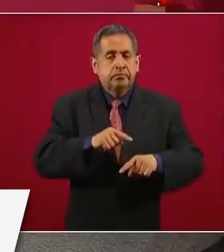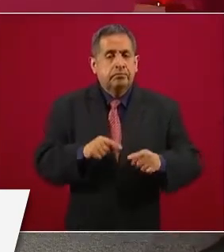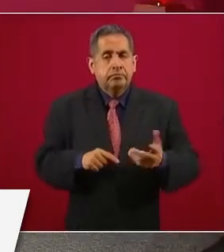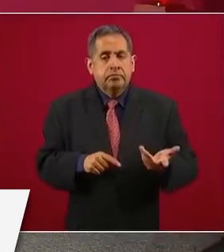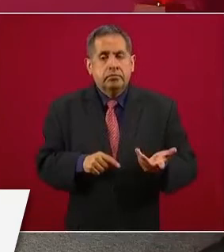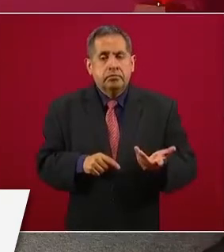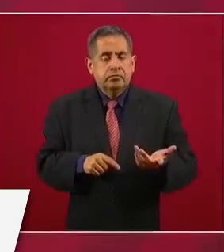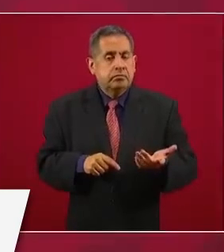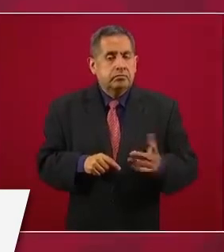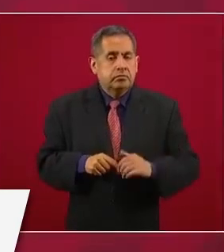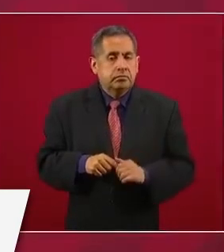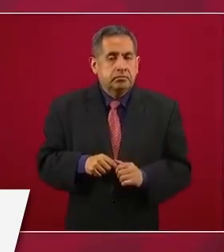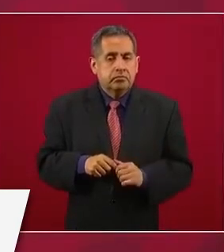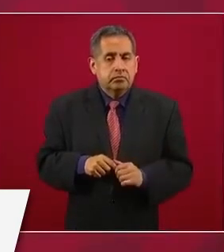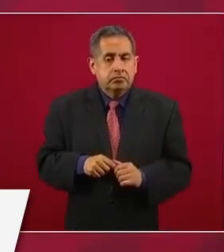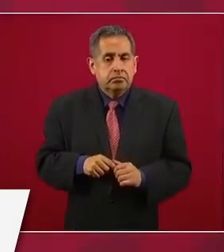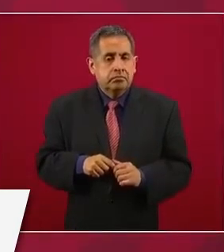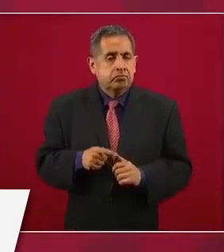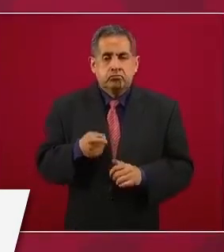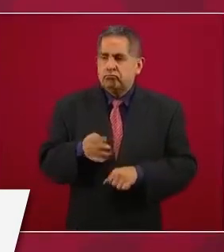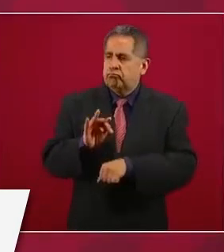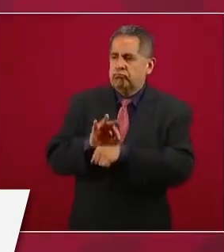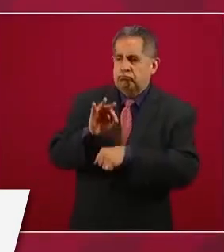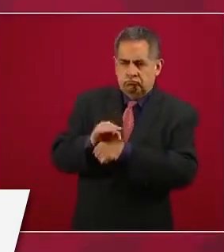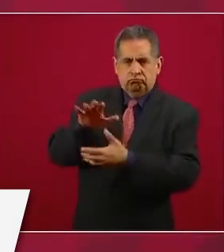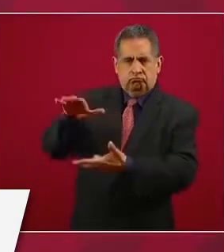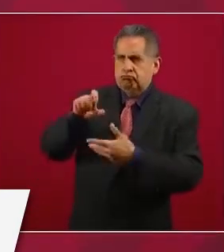pues no defendió